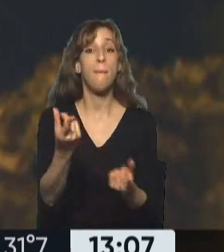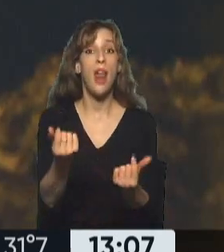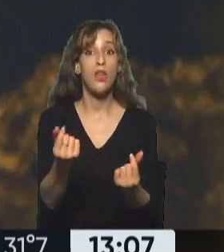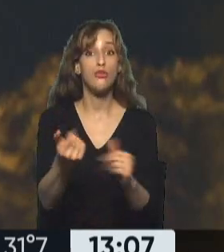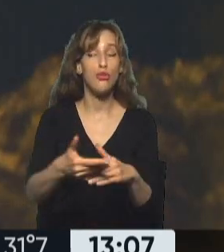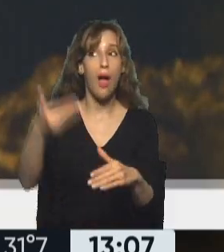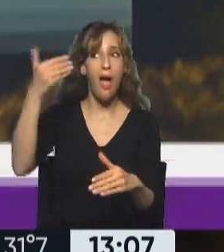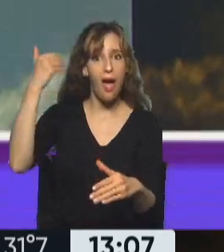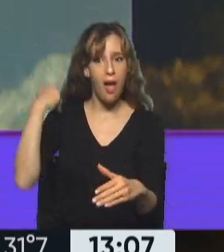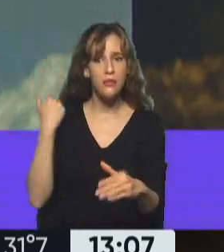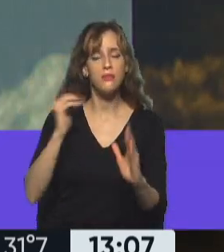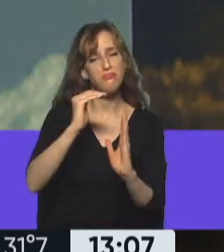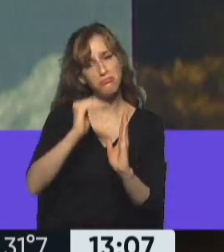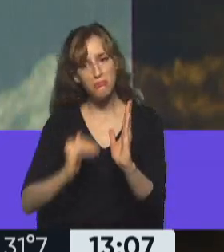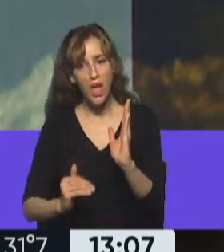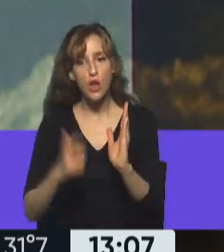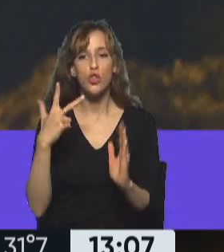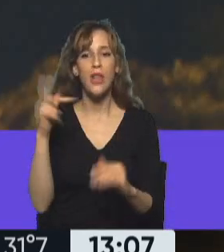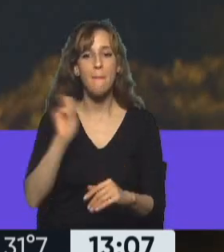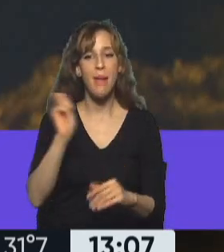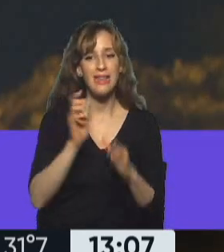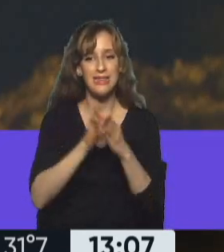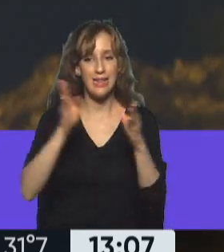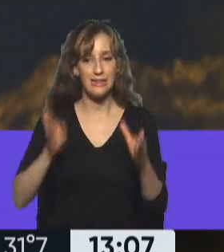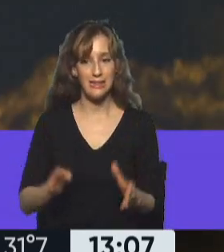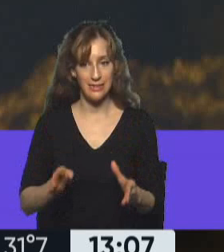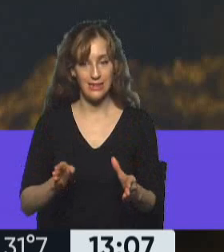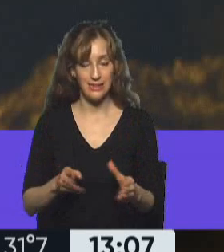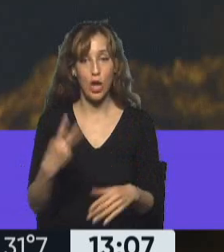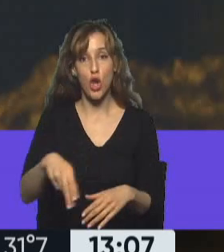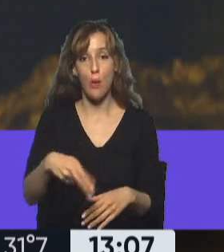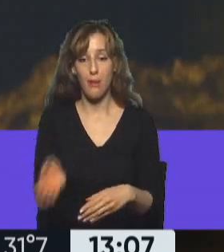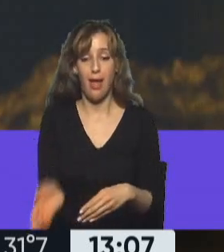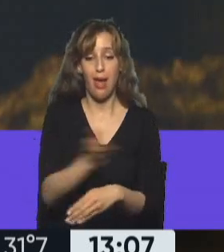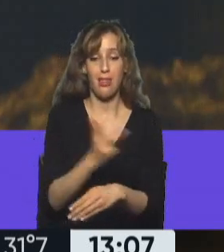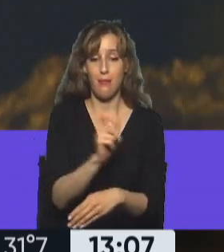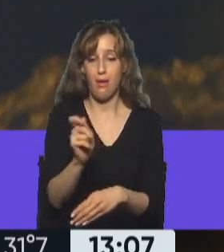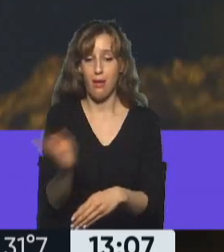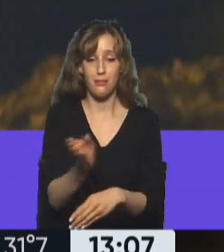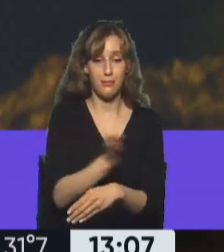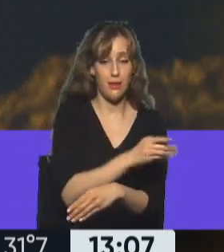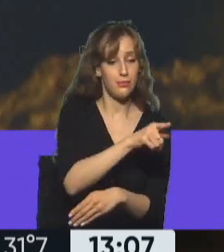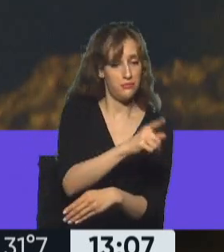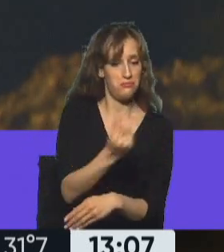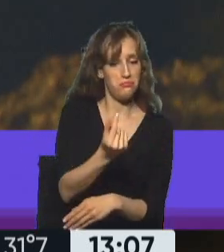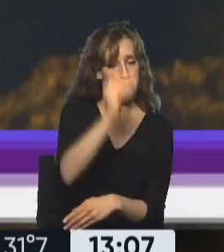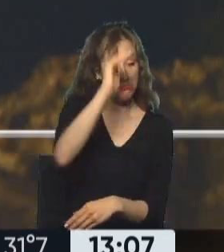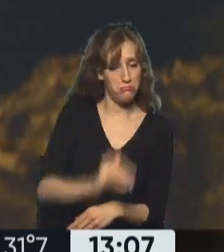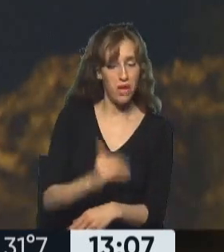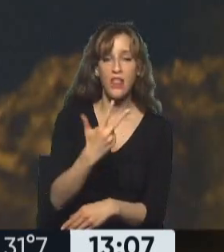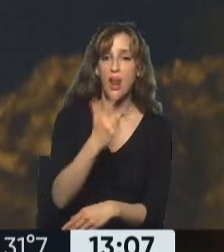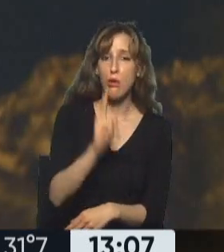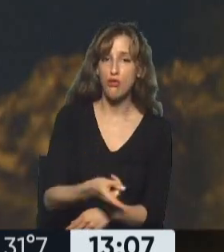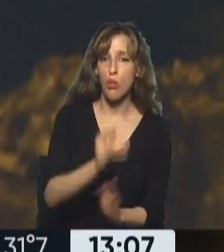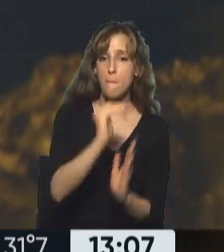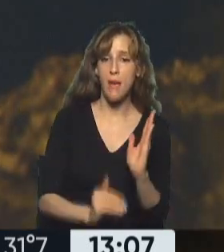es decir, en los últimos 3 meses, previo a noviembre, había tenido una baja del 3%.